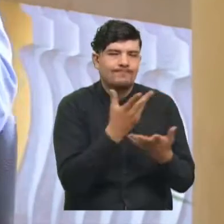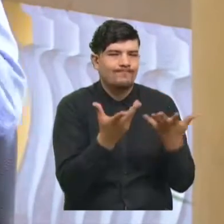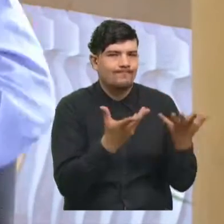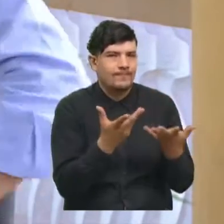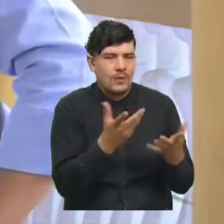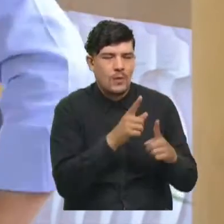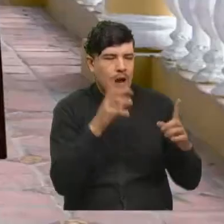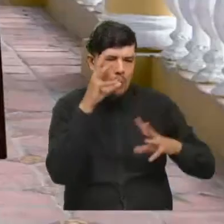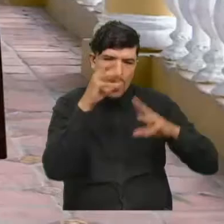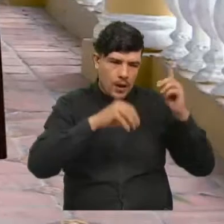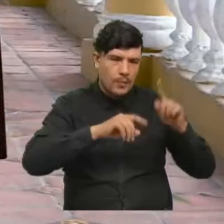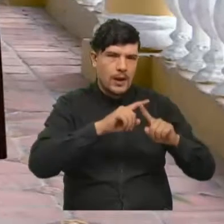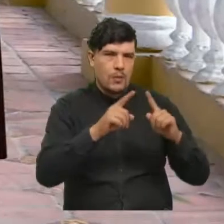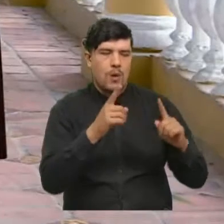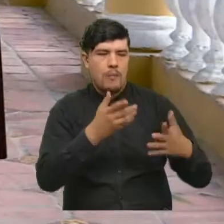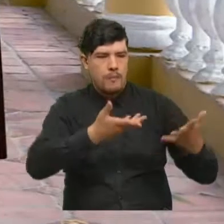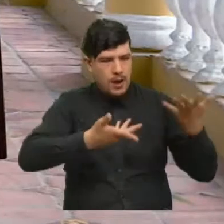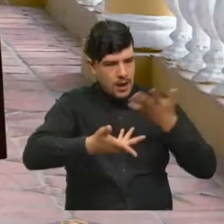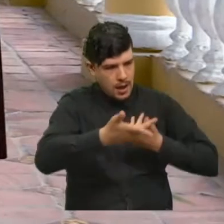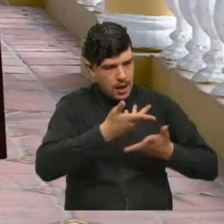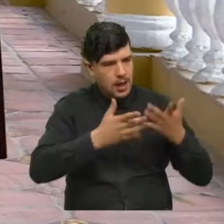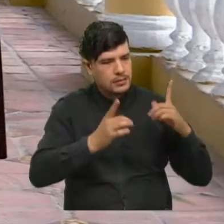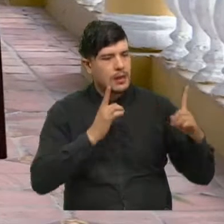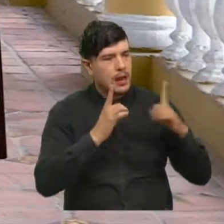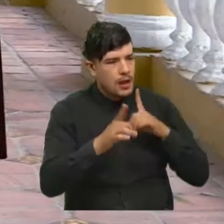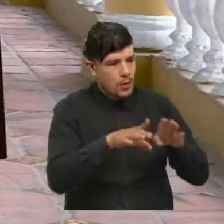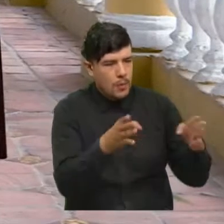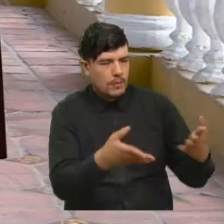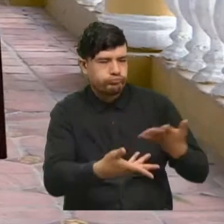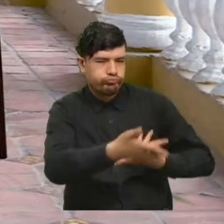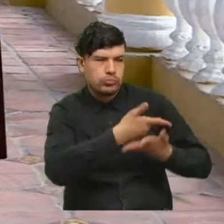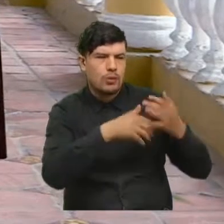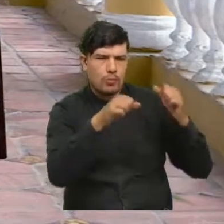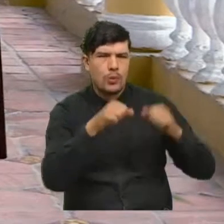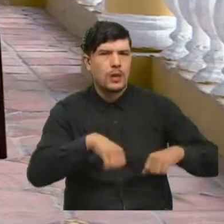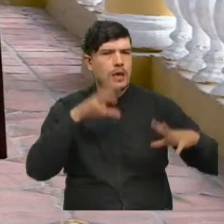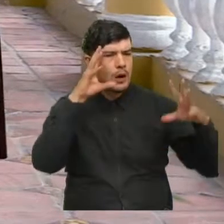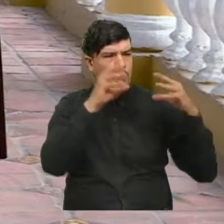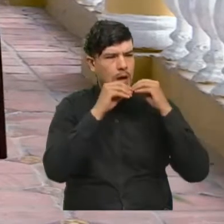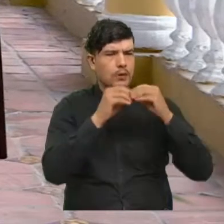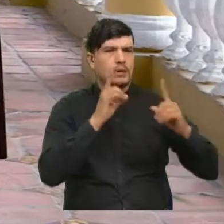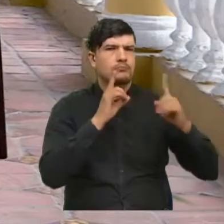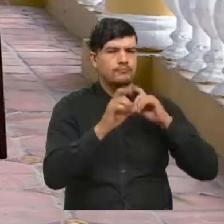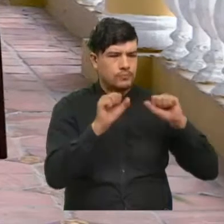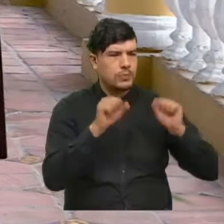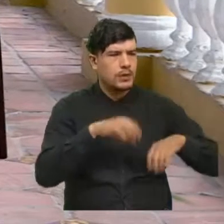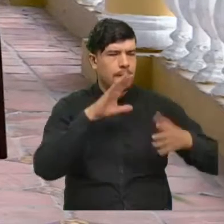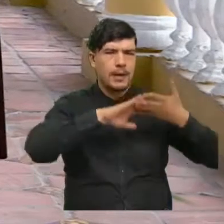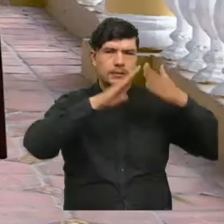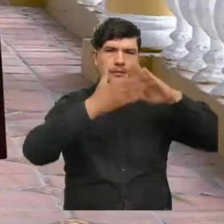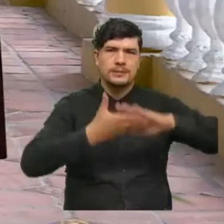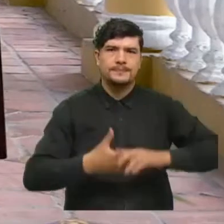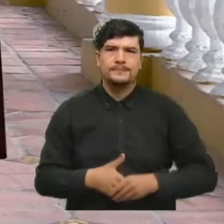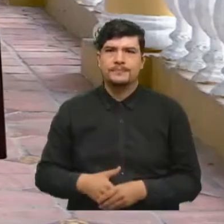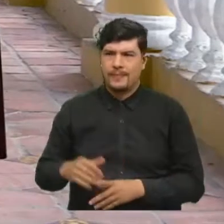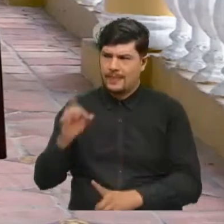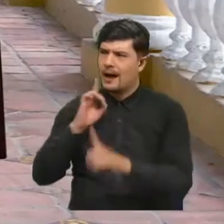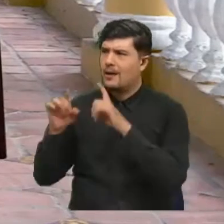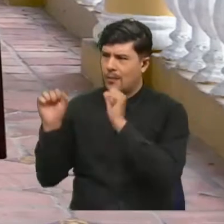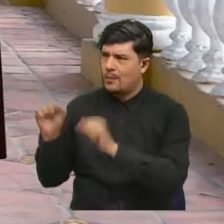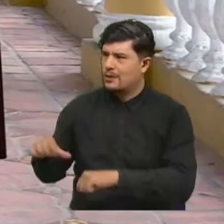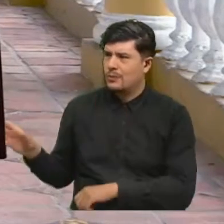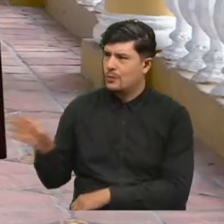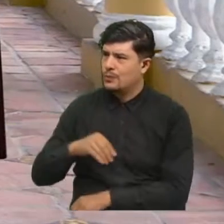y rechazando y haciéndoles de que todo tiene que ser en armonía y completa paz en diálogo con diálogo todo es posible